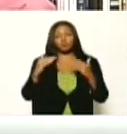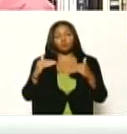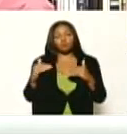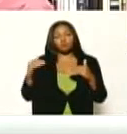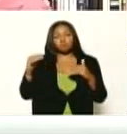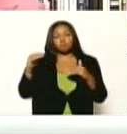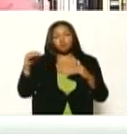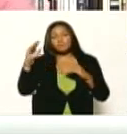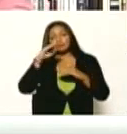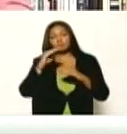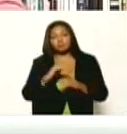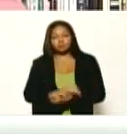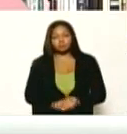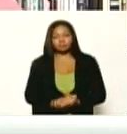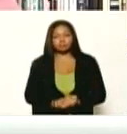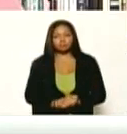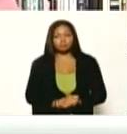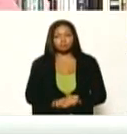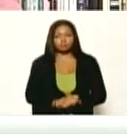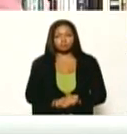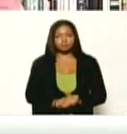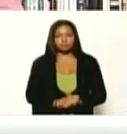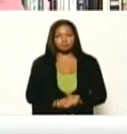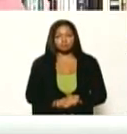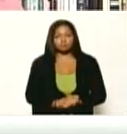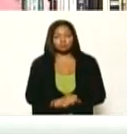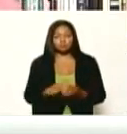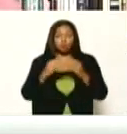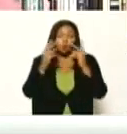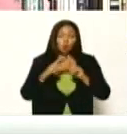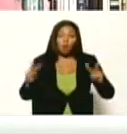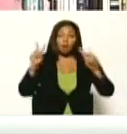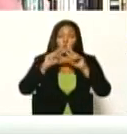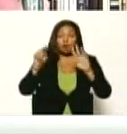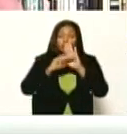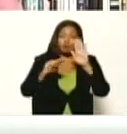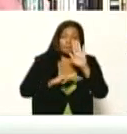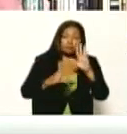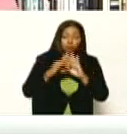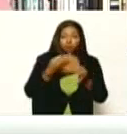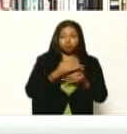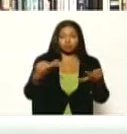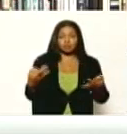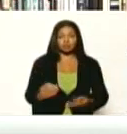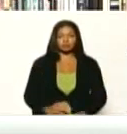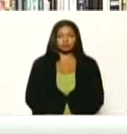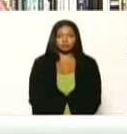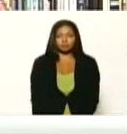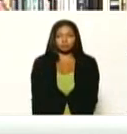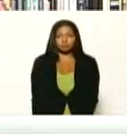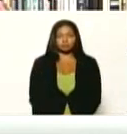principios, a los valores, a los reglamentos. Impecable, de verdad.